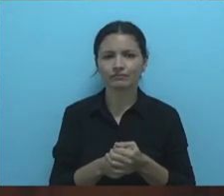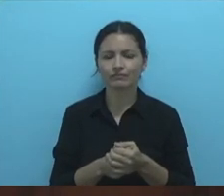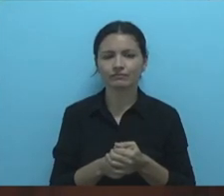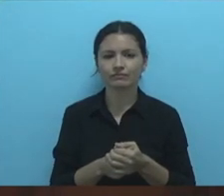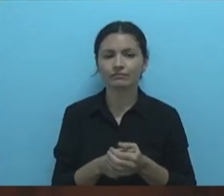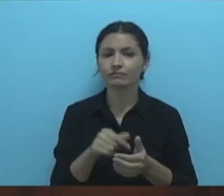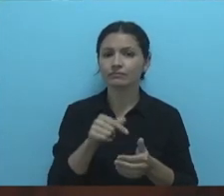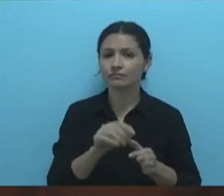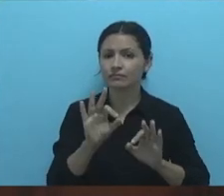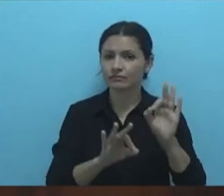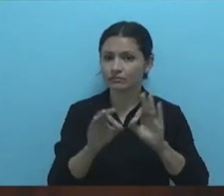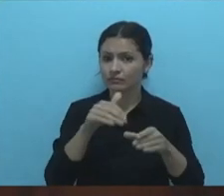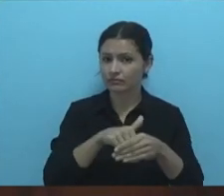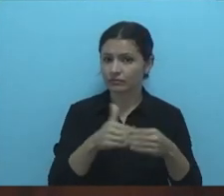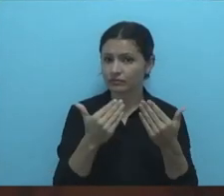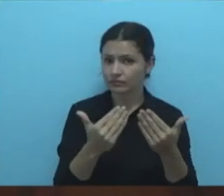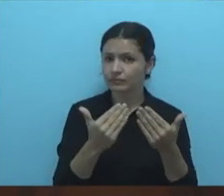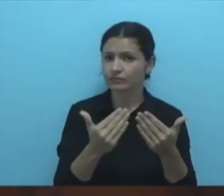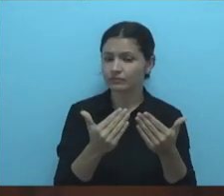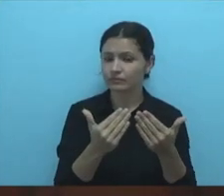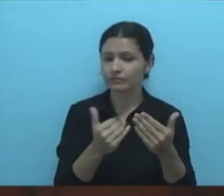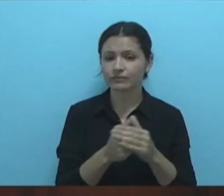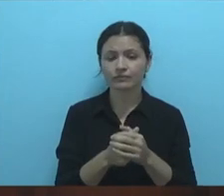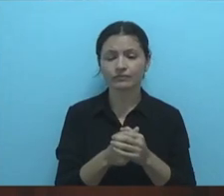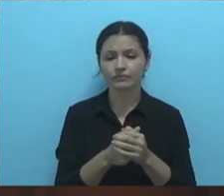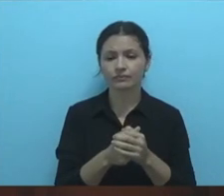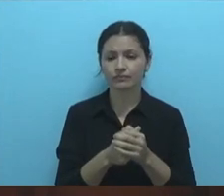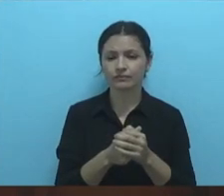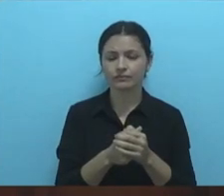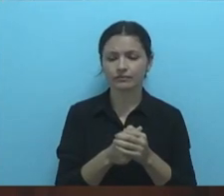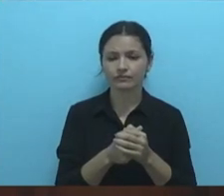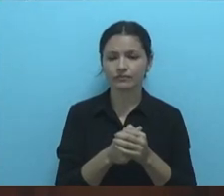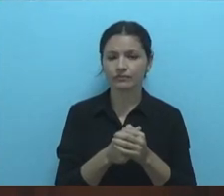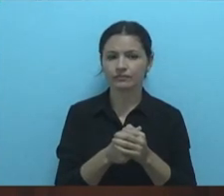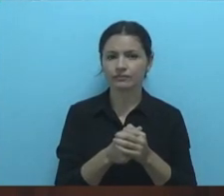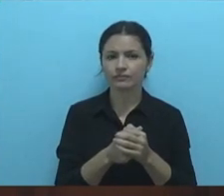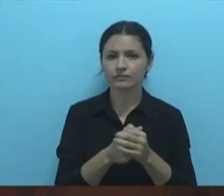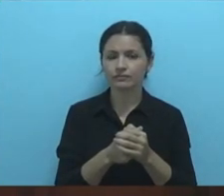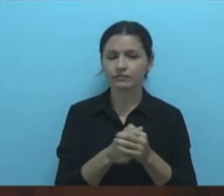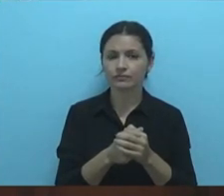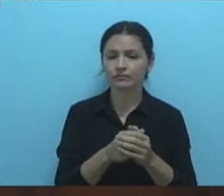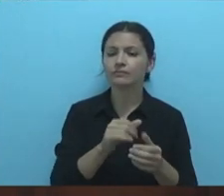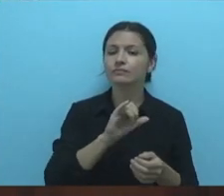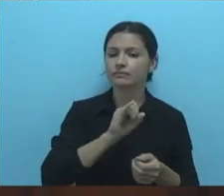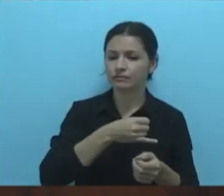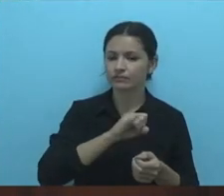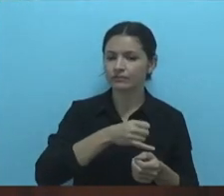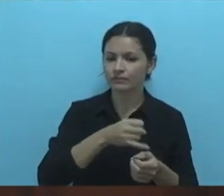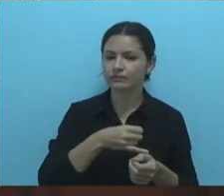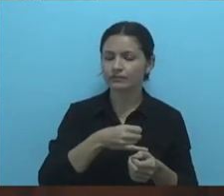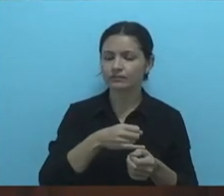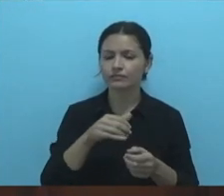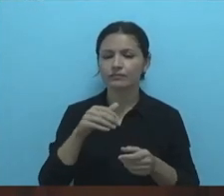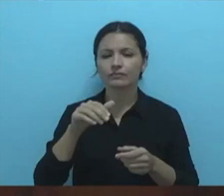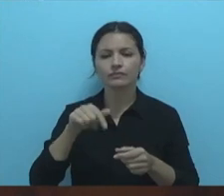a consideración el tratamiento sobre tablas del proyecto de declaración a votación resulta